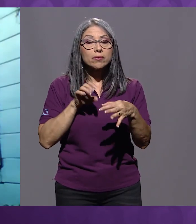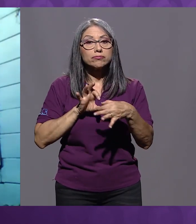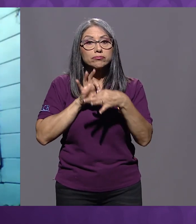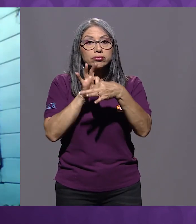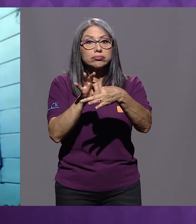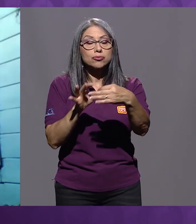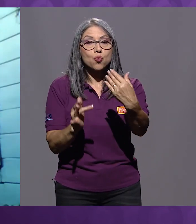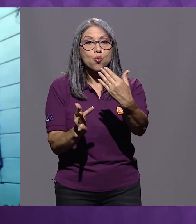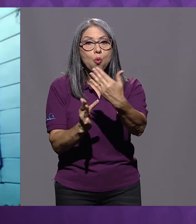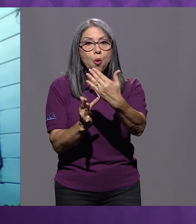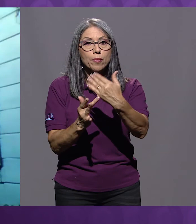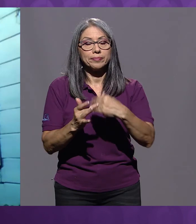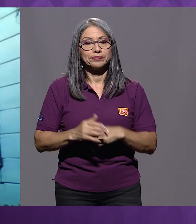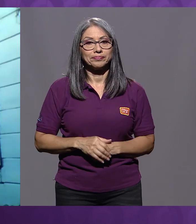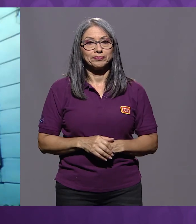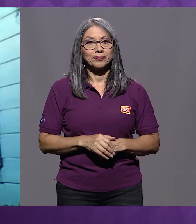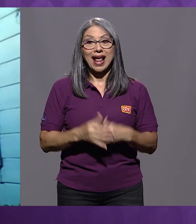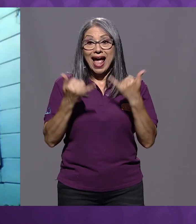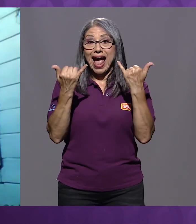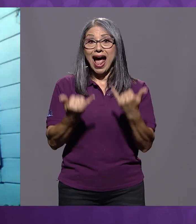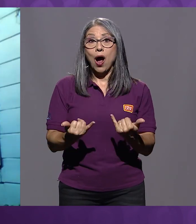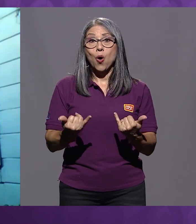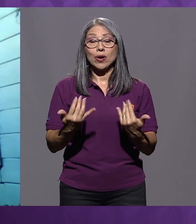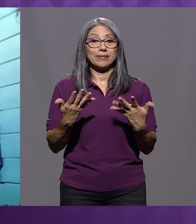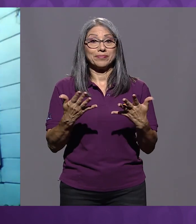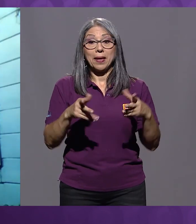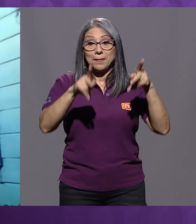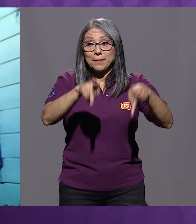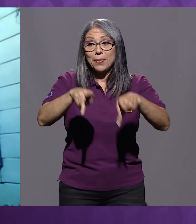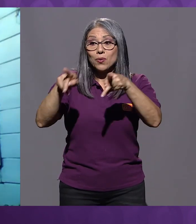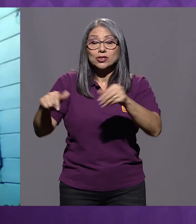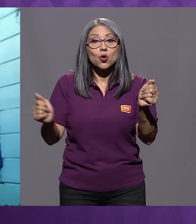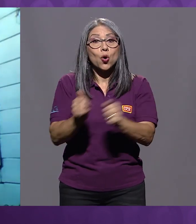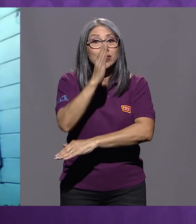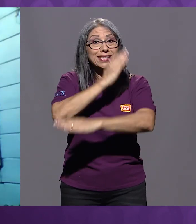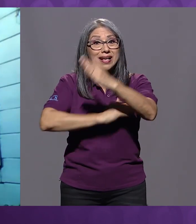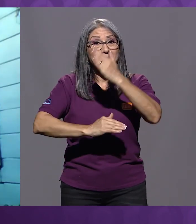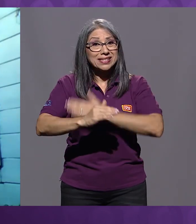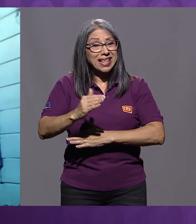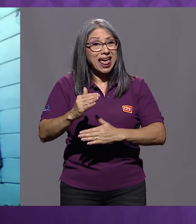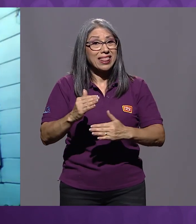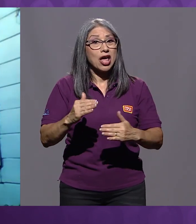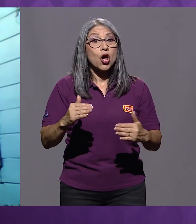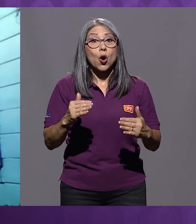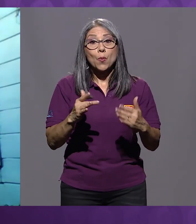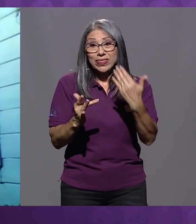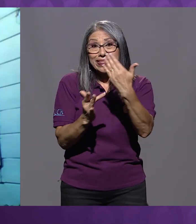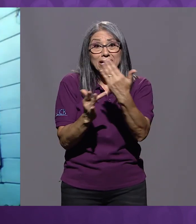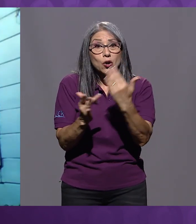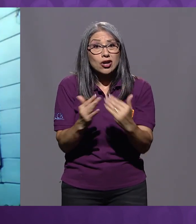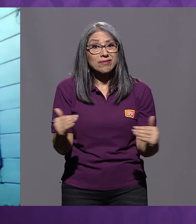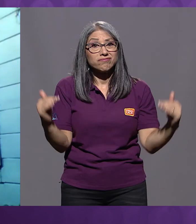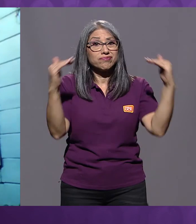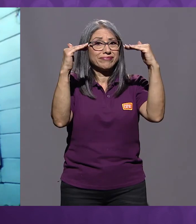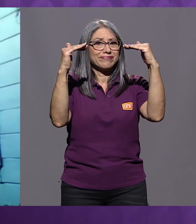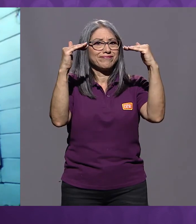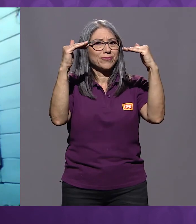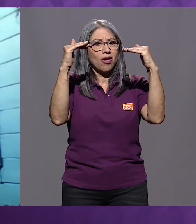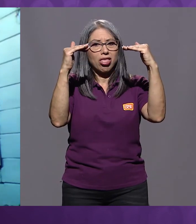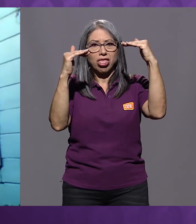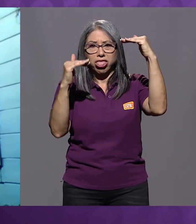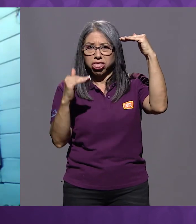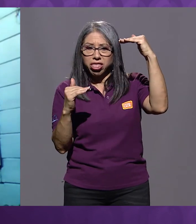tecnológica. Y bueno, hoy en día vemos que la brecha tecnológica entre la población con discapacidad sigue siendo muy grande, y de ahí